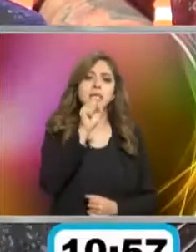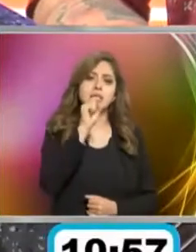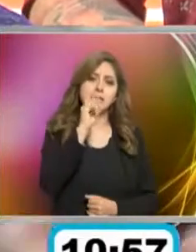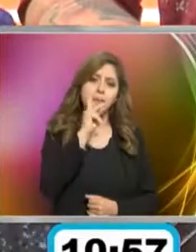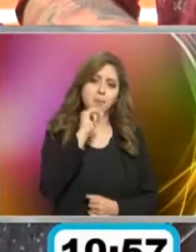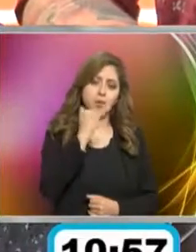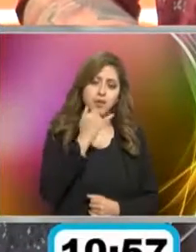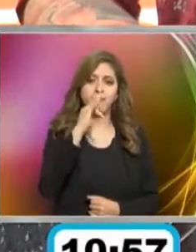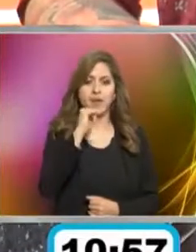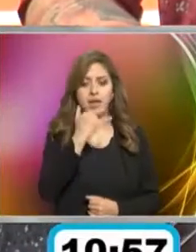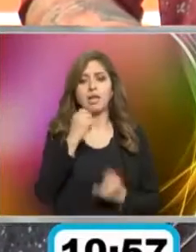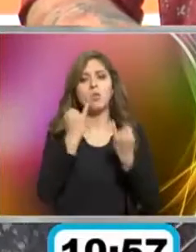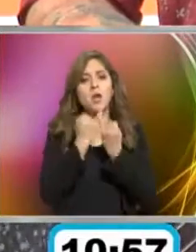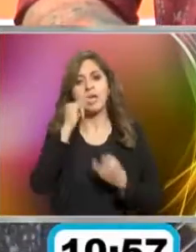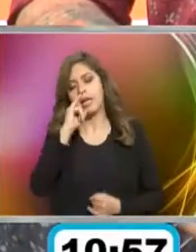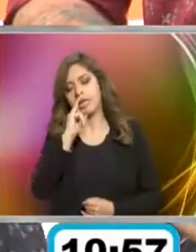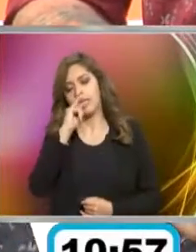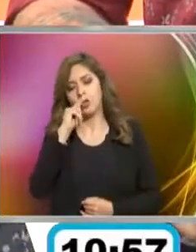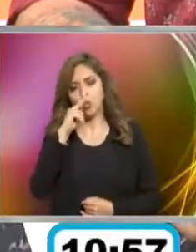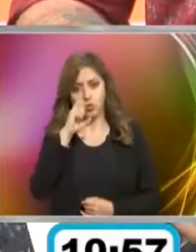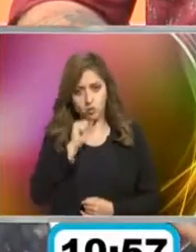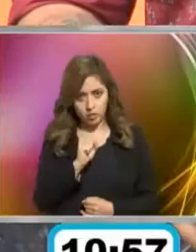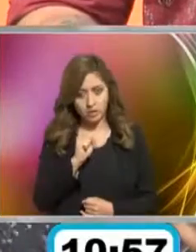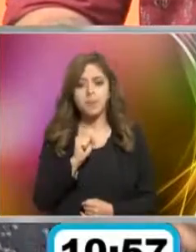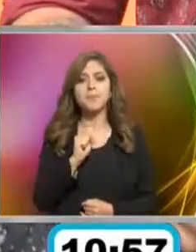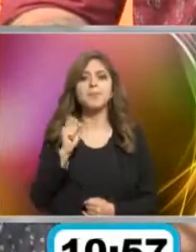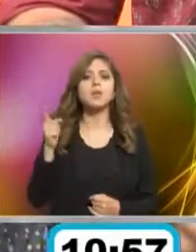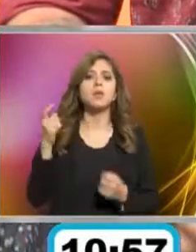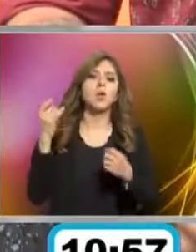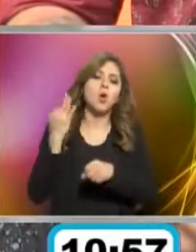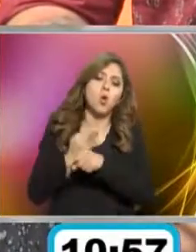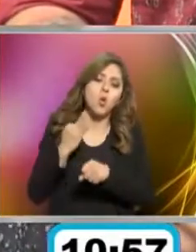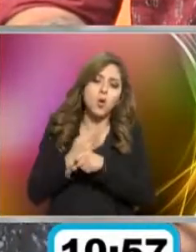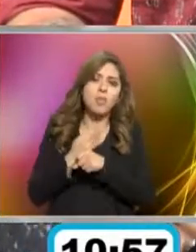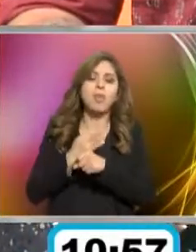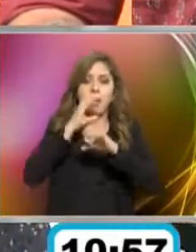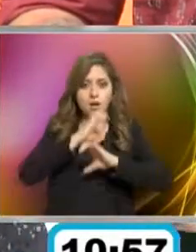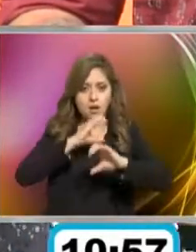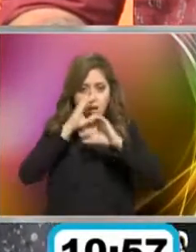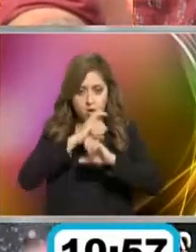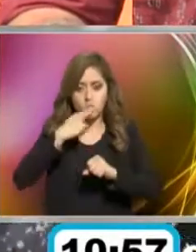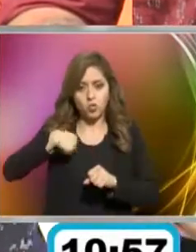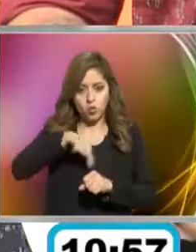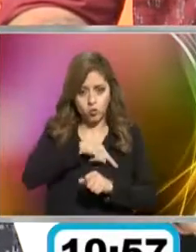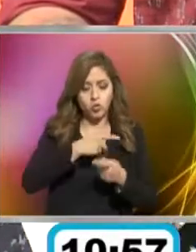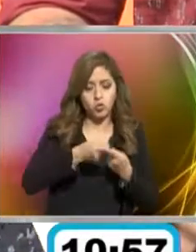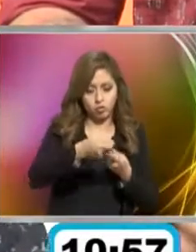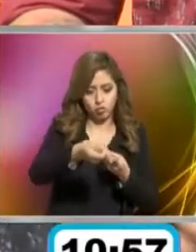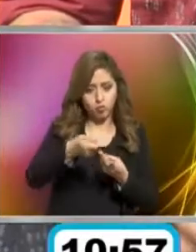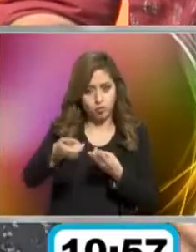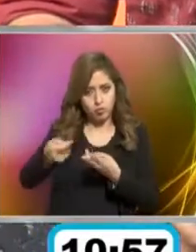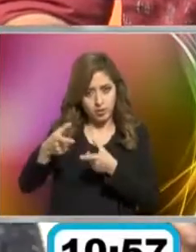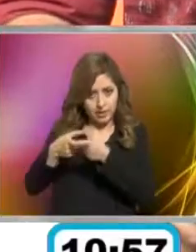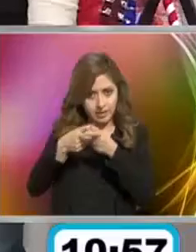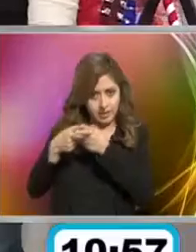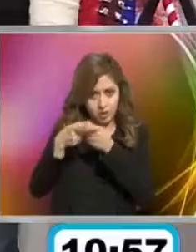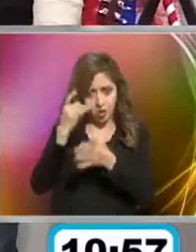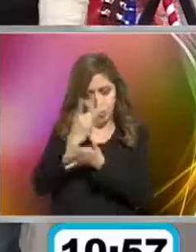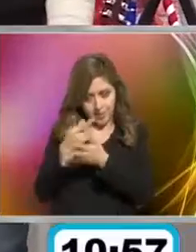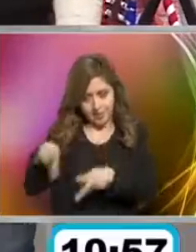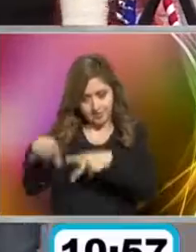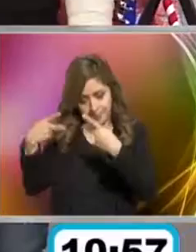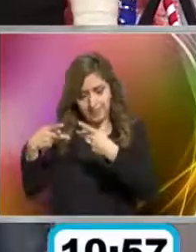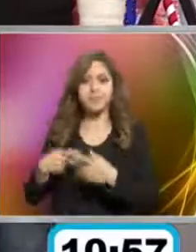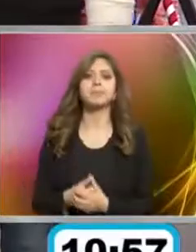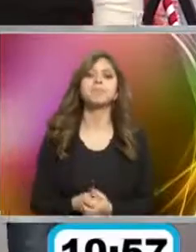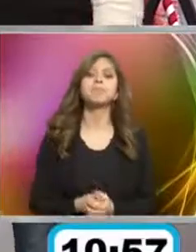iTunes, ya están en todas las plataformas. Ahorita solo en los toquines en vivo estamos dando las versiones físicas del disco. Oye, de verdad les deseamos